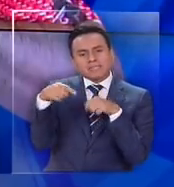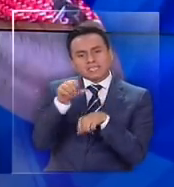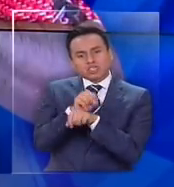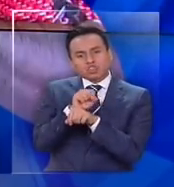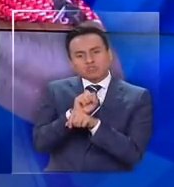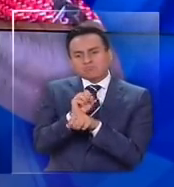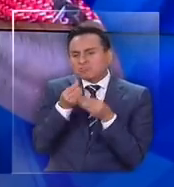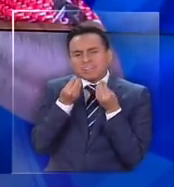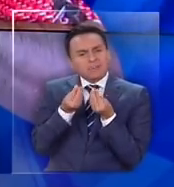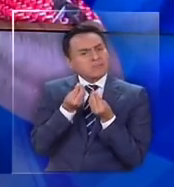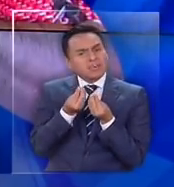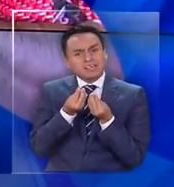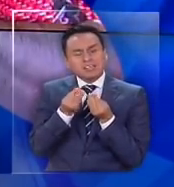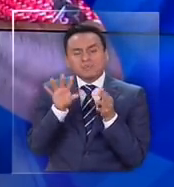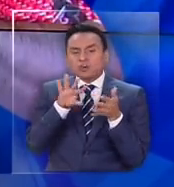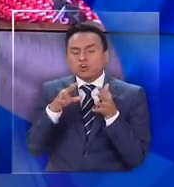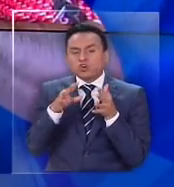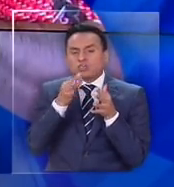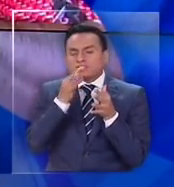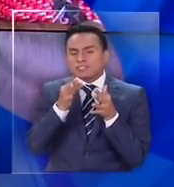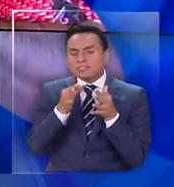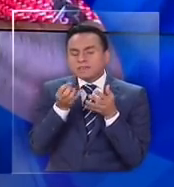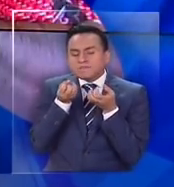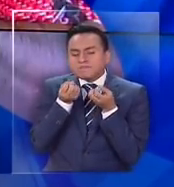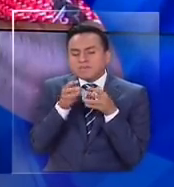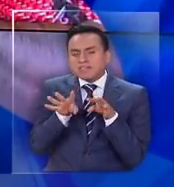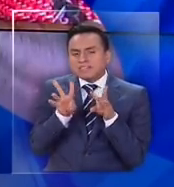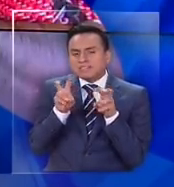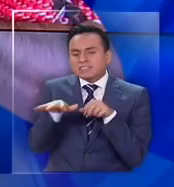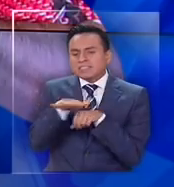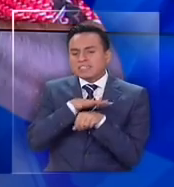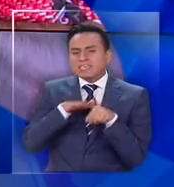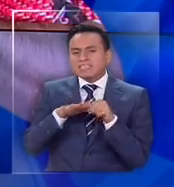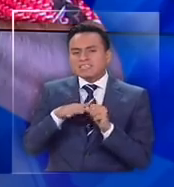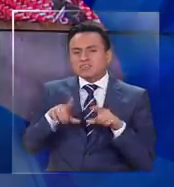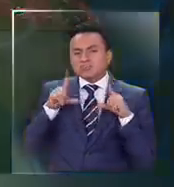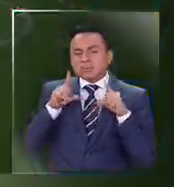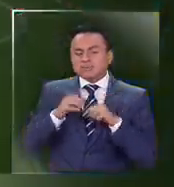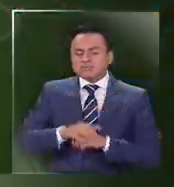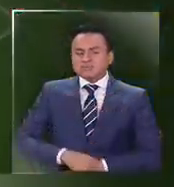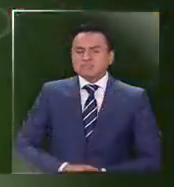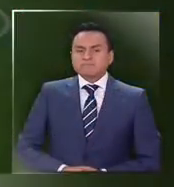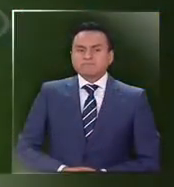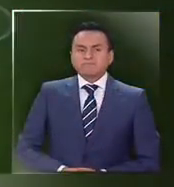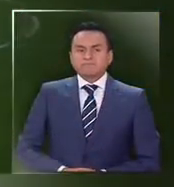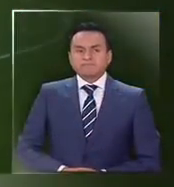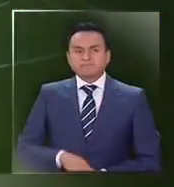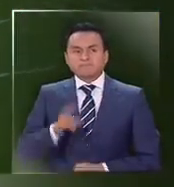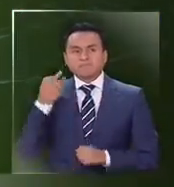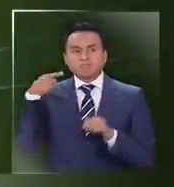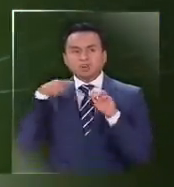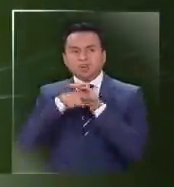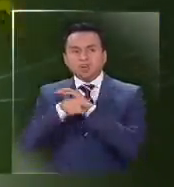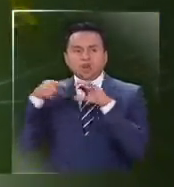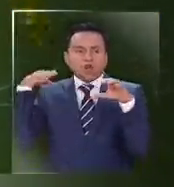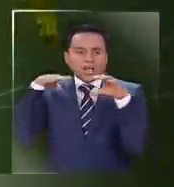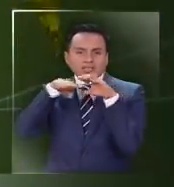bien y a lo mejor perdería la condición de titular. Centro, la toca Rivero, tiró,